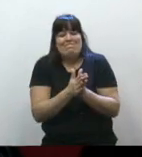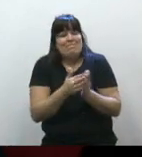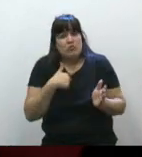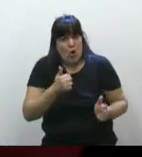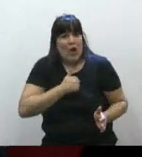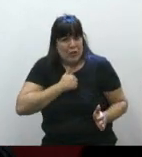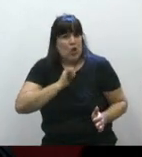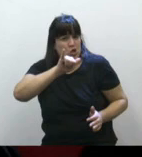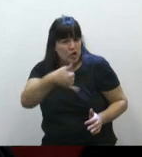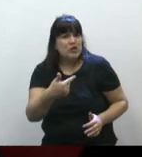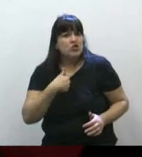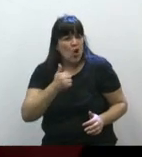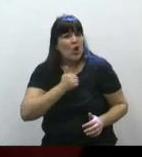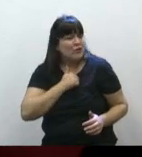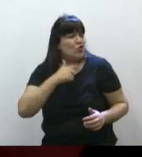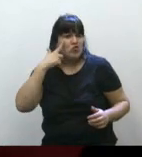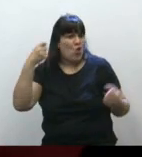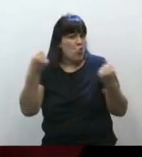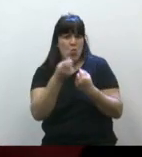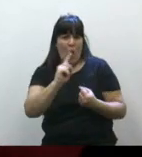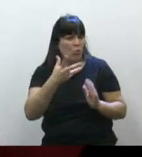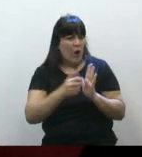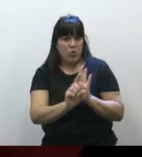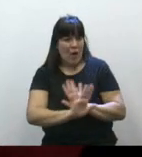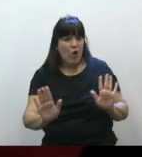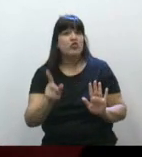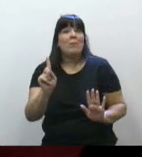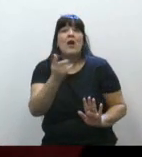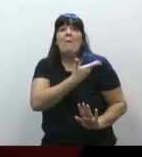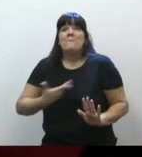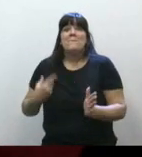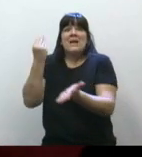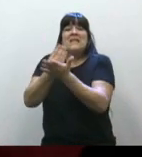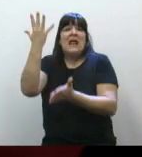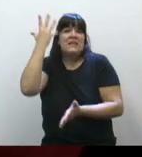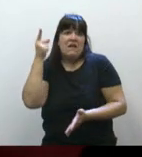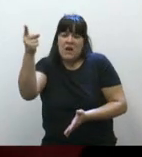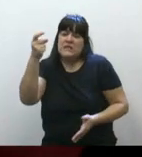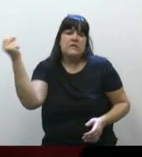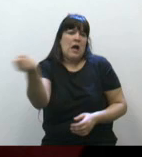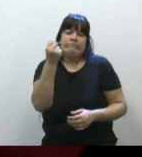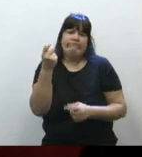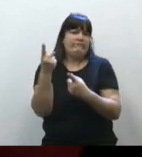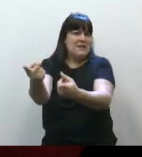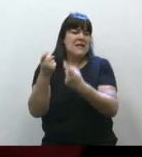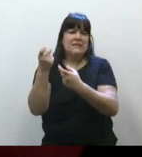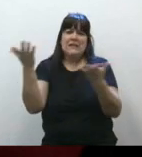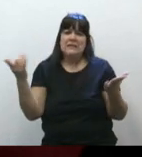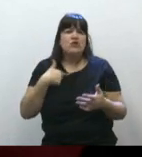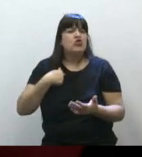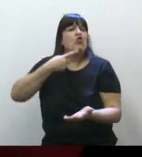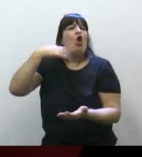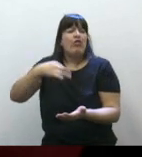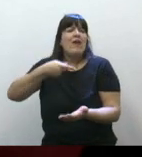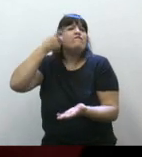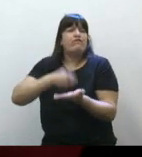católico como católico no estoy de acuerdo con el aborto como presidente deferencia lo considero imprescindible porque tengo que legislar para